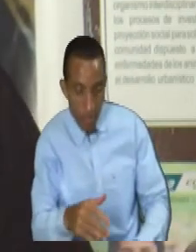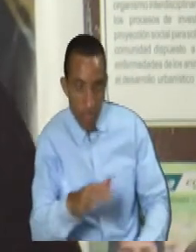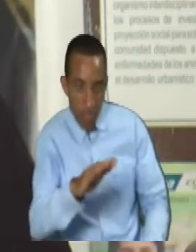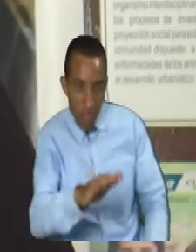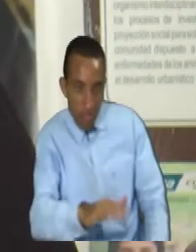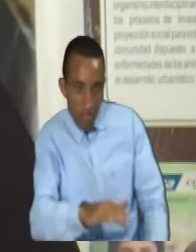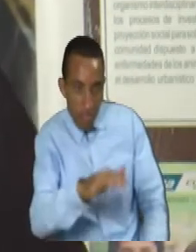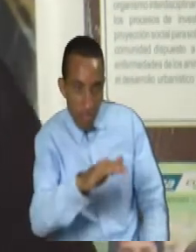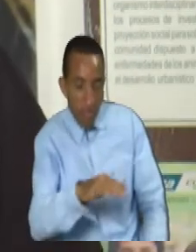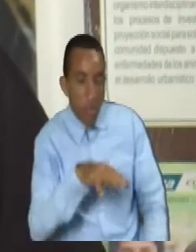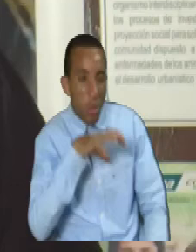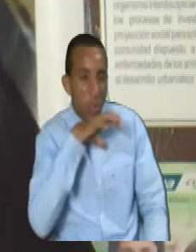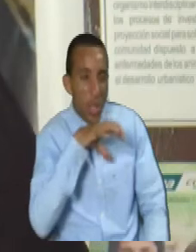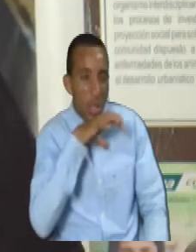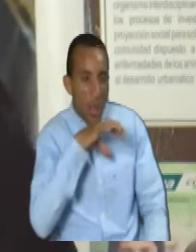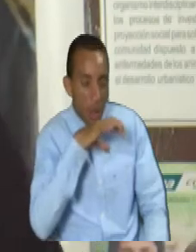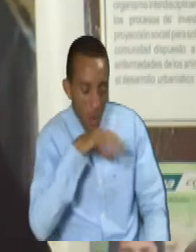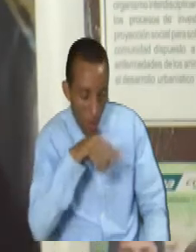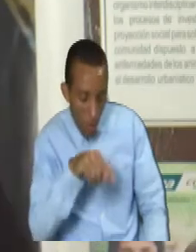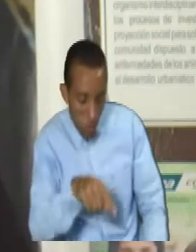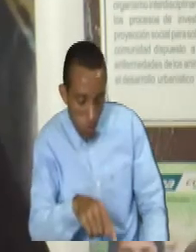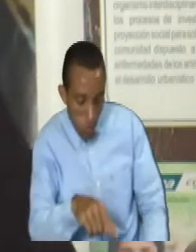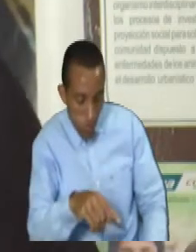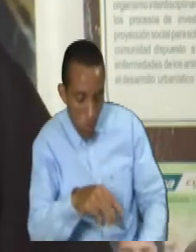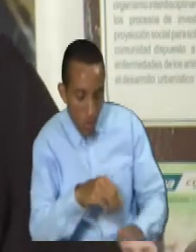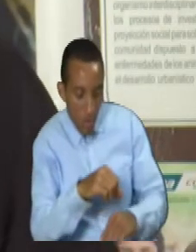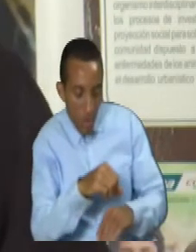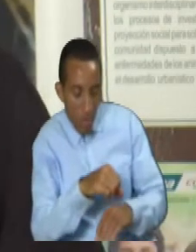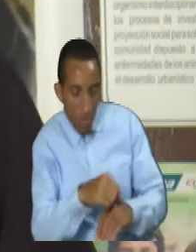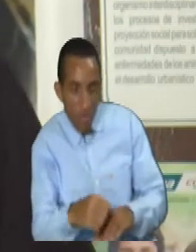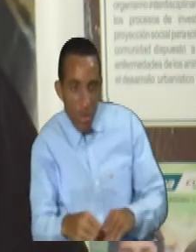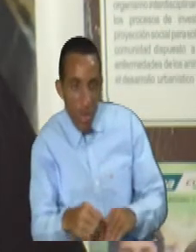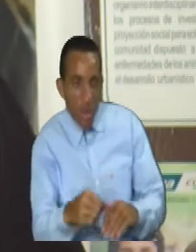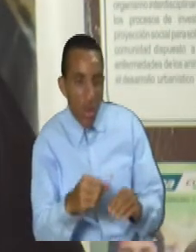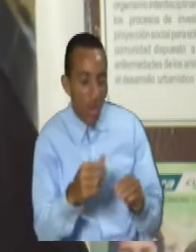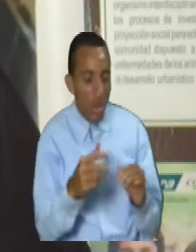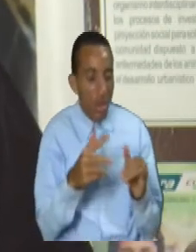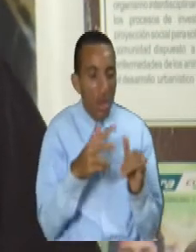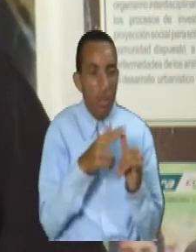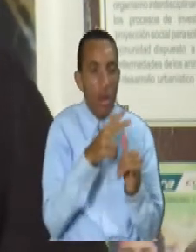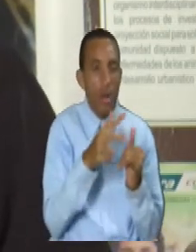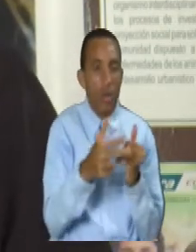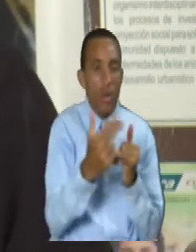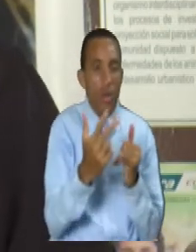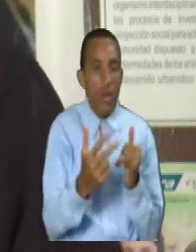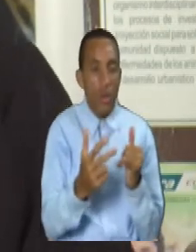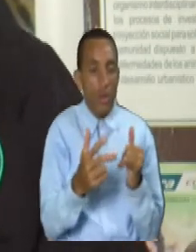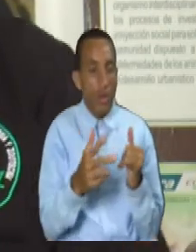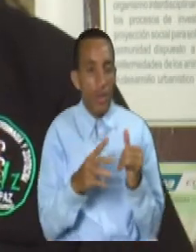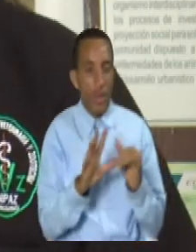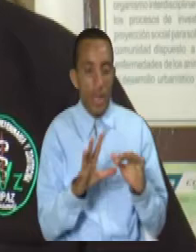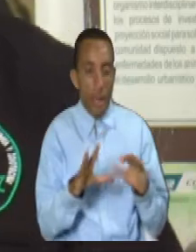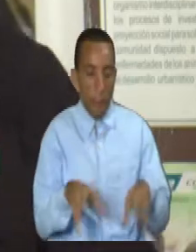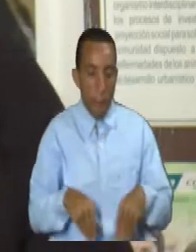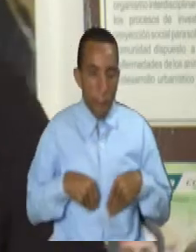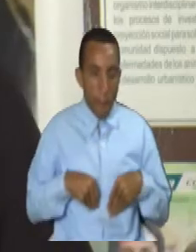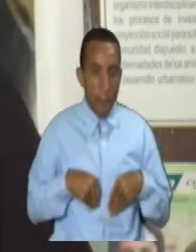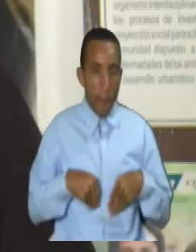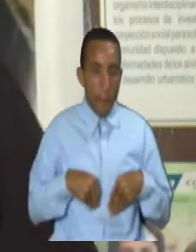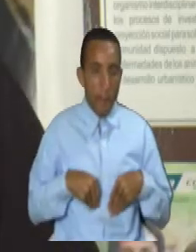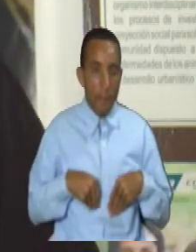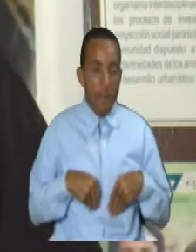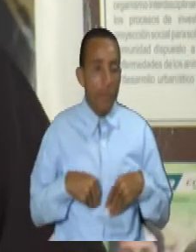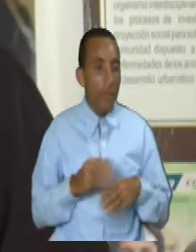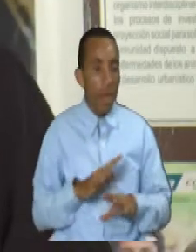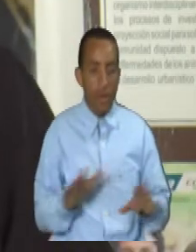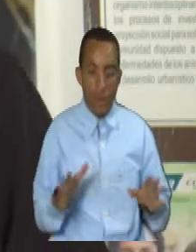también otro televidente me pregunta sobre su gatica. Entonces, ¿a qué edad es la más adecuada para esterilizarla? Bien, pues mire, la